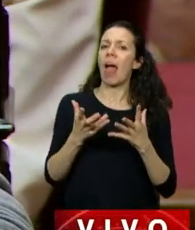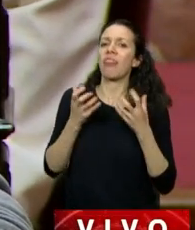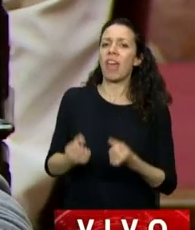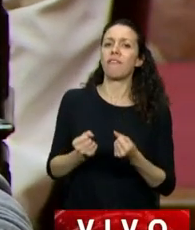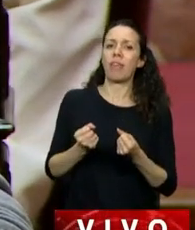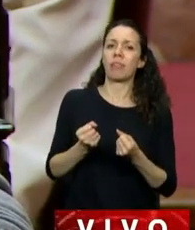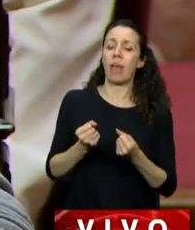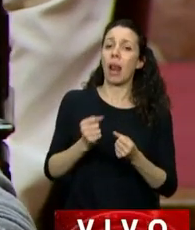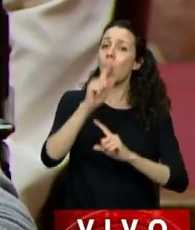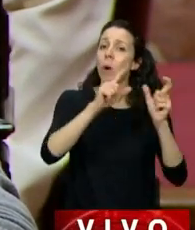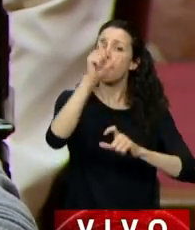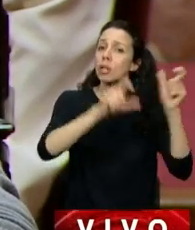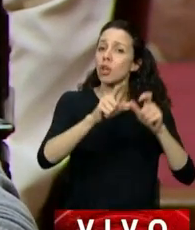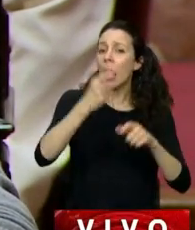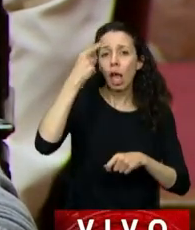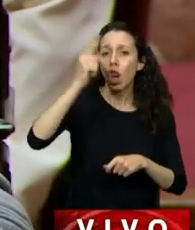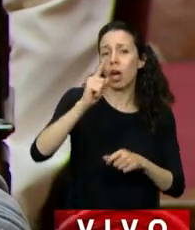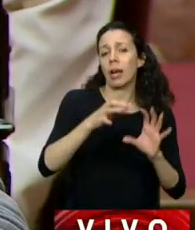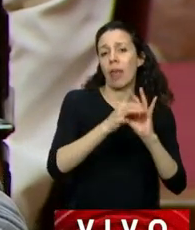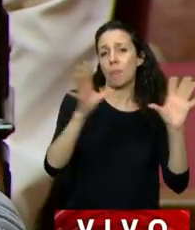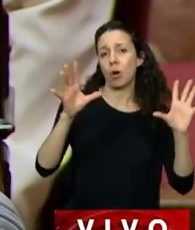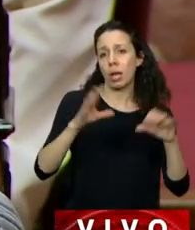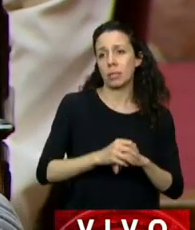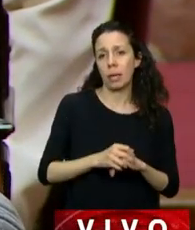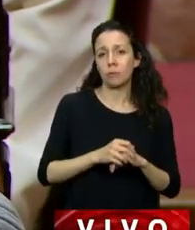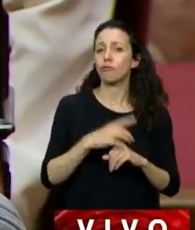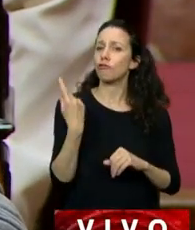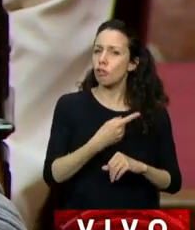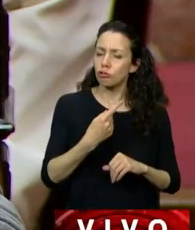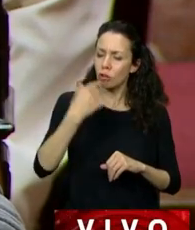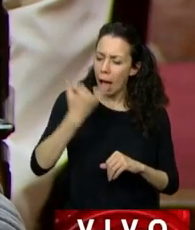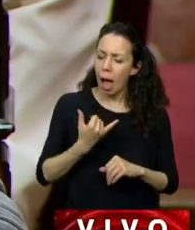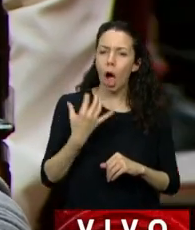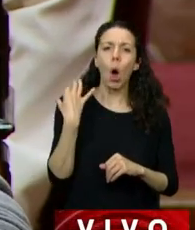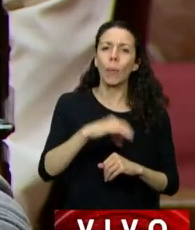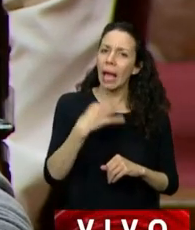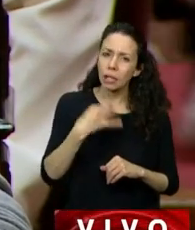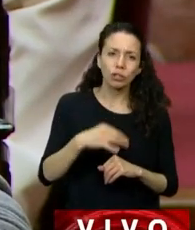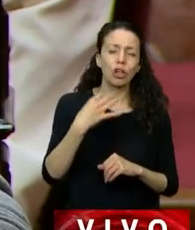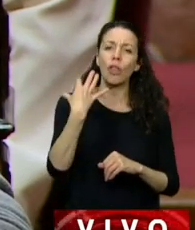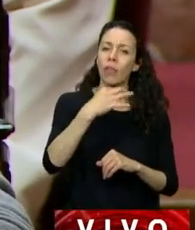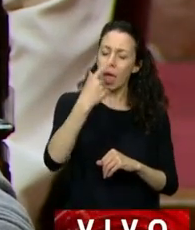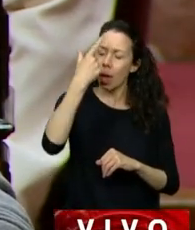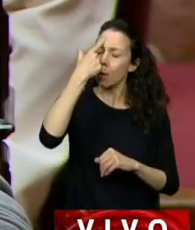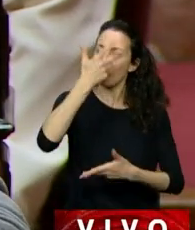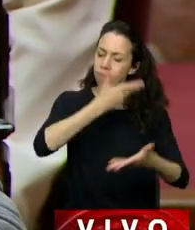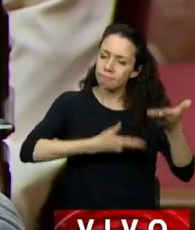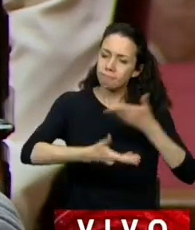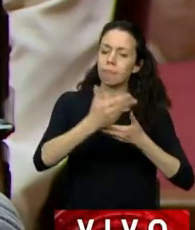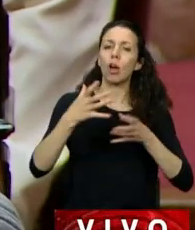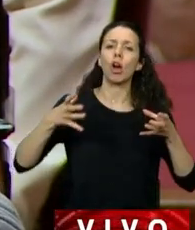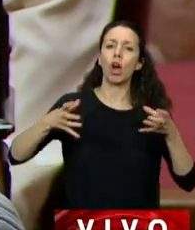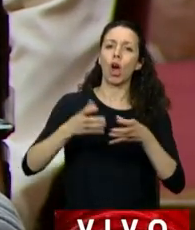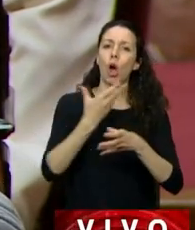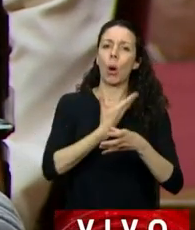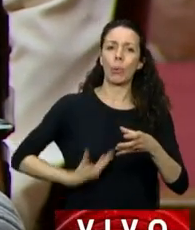cuestionan la democracia. Y esto es justo estructuralmente, tenemos la obligación de solidarizarnos políticamente con nuestro gobierno que tiene